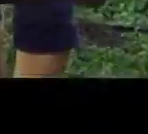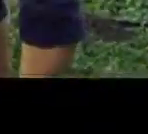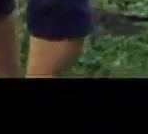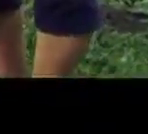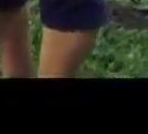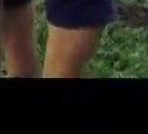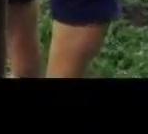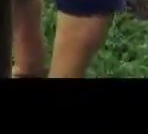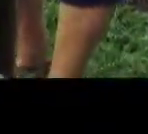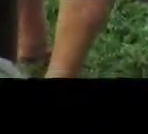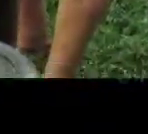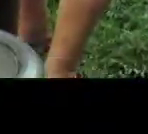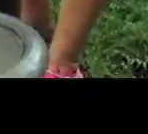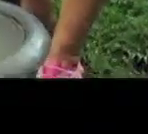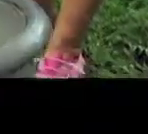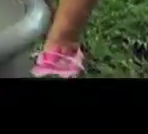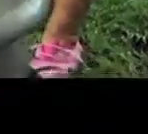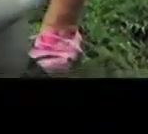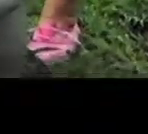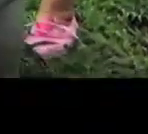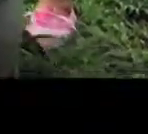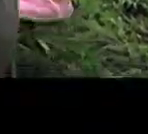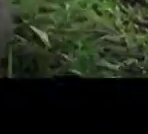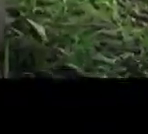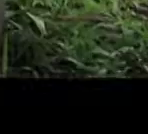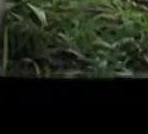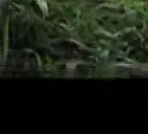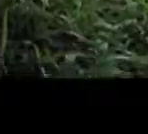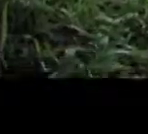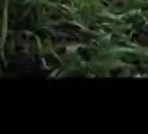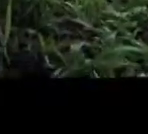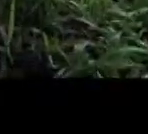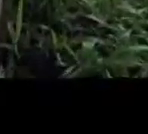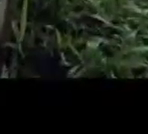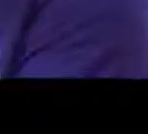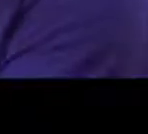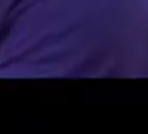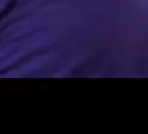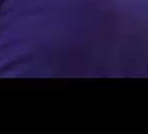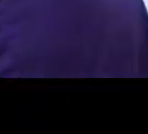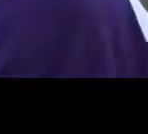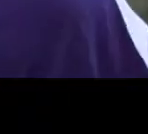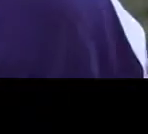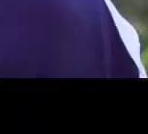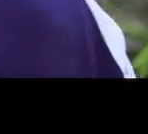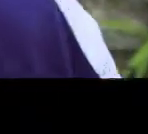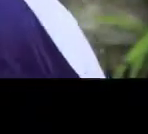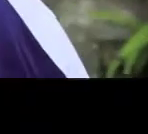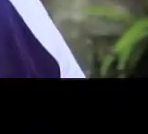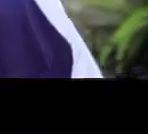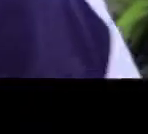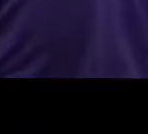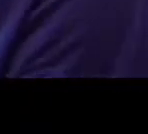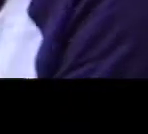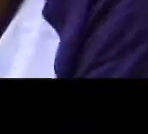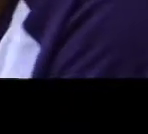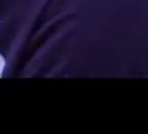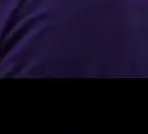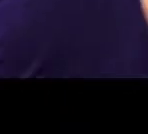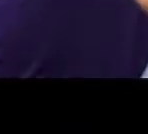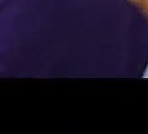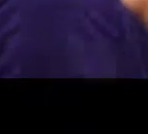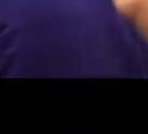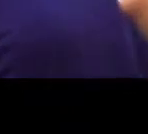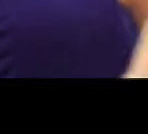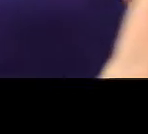Yo me casé de 17 años, yo era una chiquicha y tuve los 7 hijos